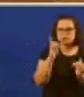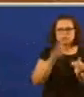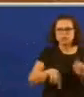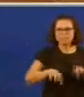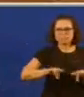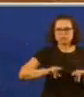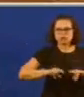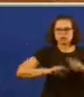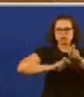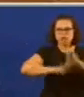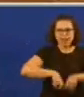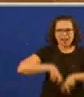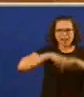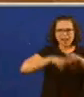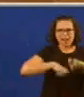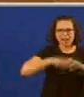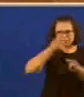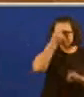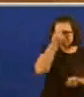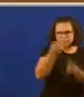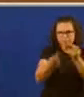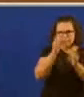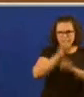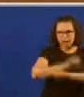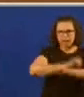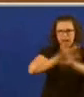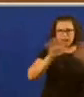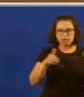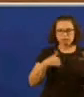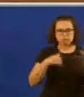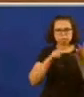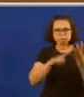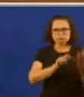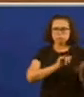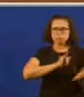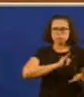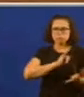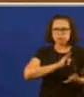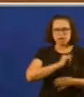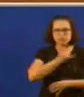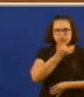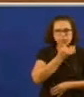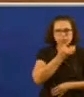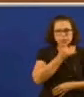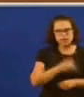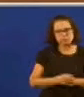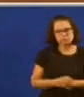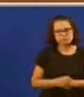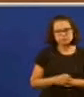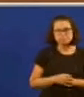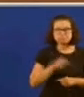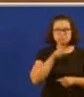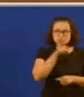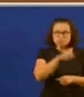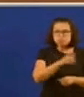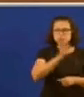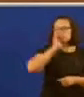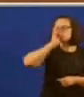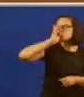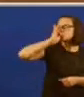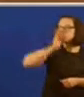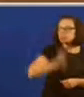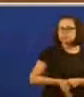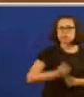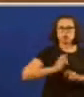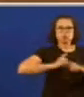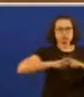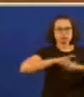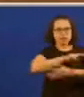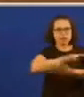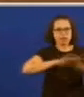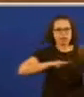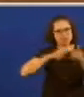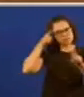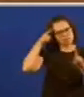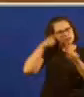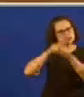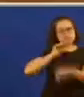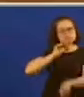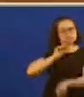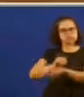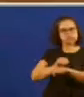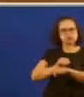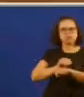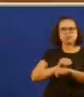explotacións. Ainda estamos agardando. Vostede prometeu que a xunta ia financiar o ave a lugo.